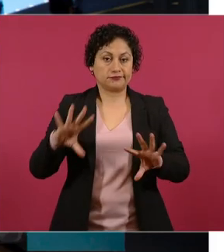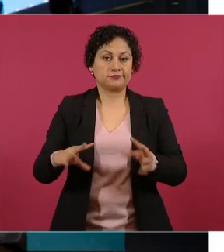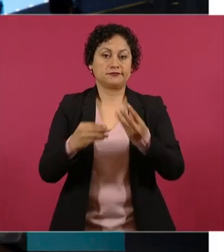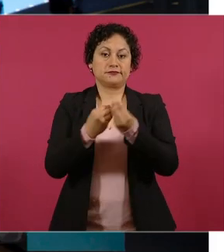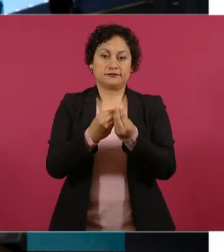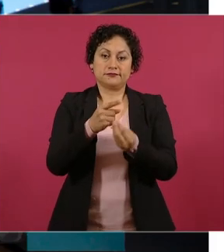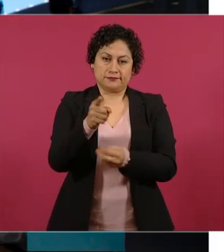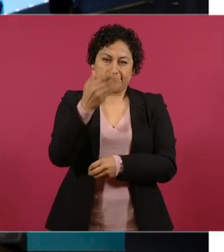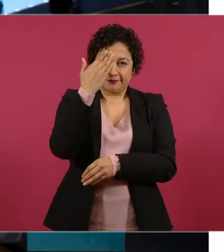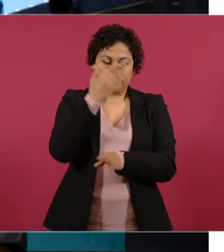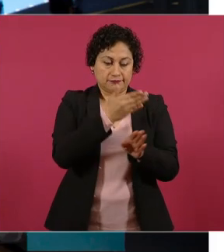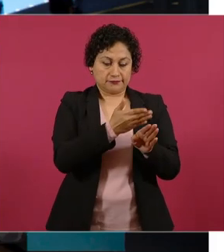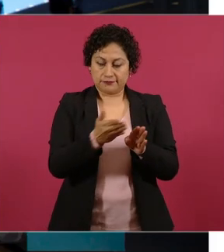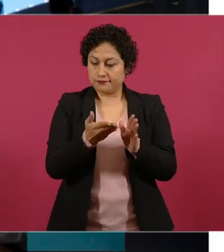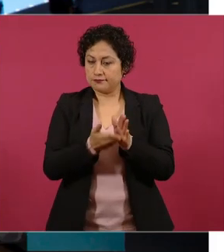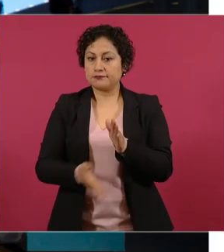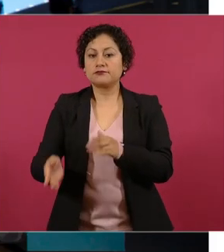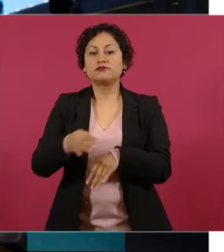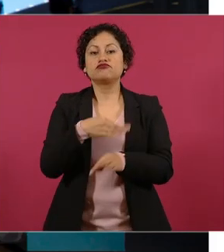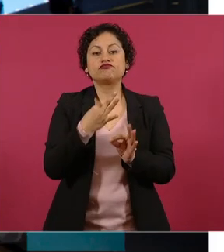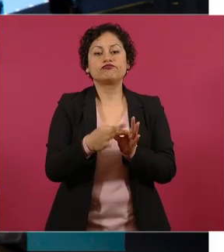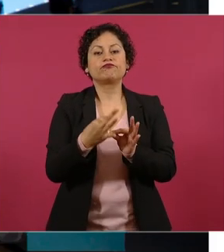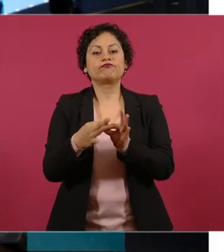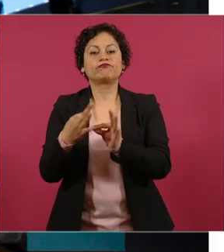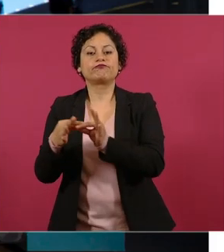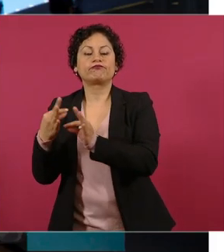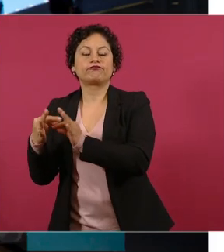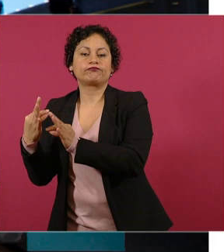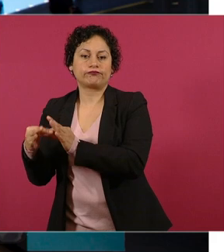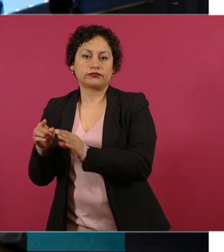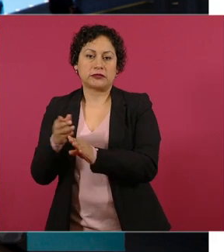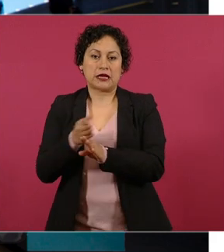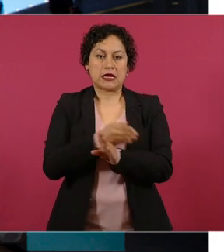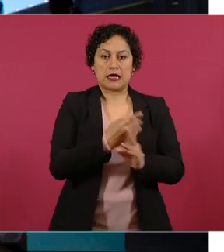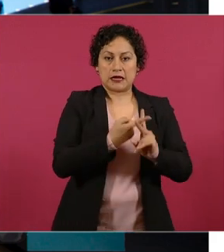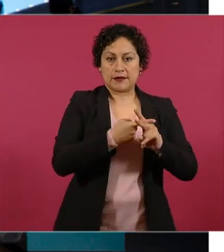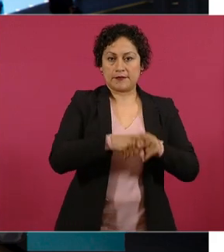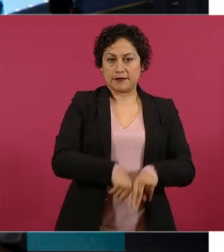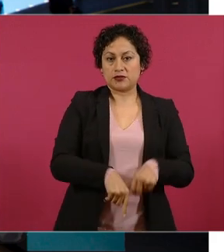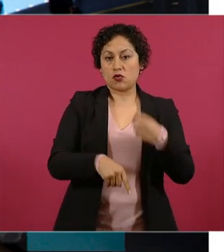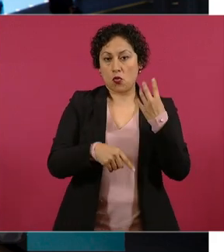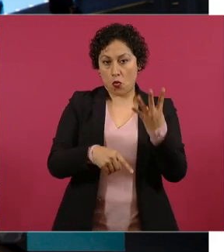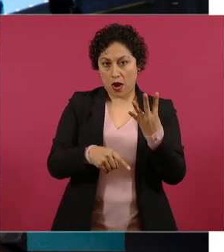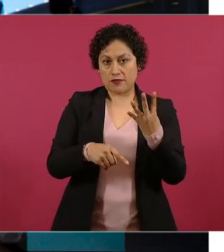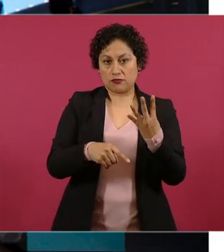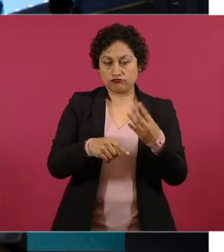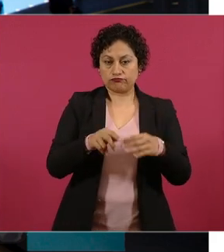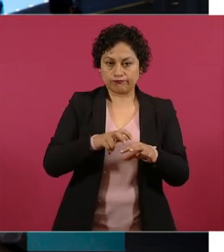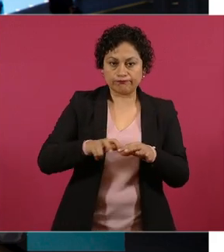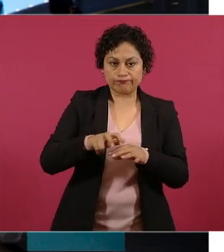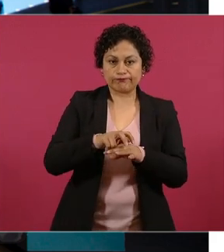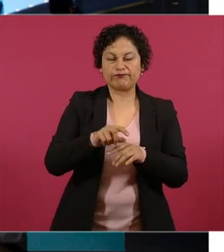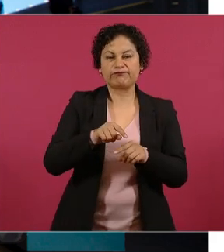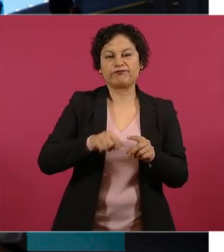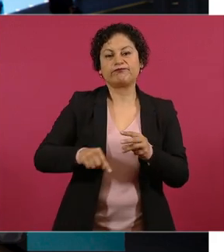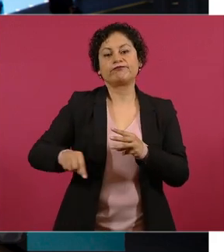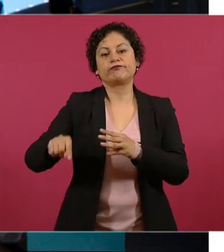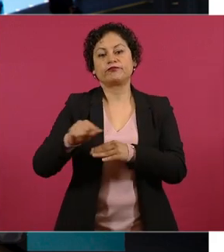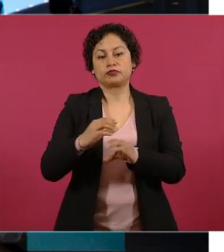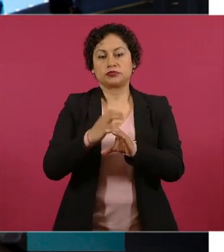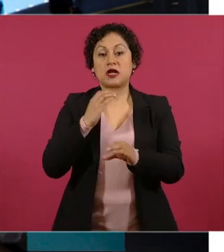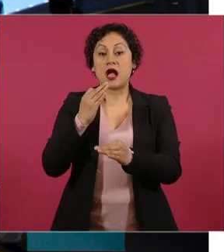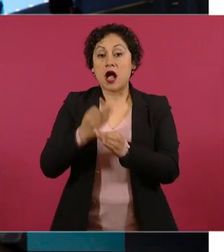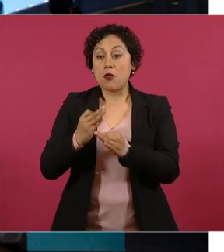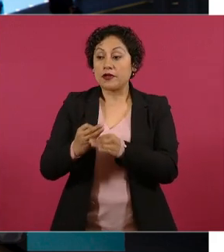aumento. La demanda de los primeros cuatro trenes que entraron en funcionamiento. Ahorita, en este momento, tenemos dos trenes en pruebas